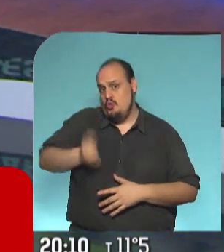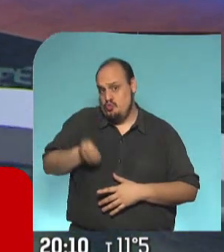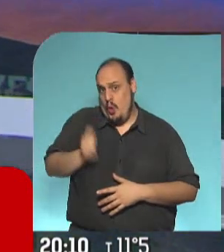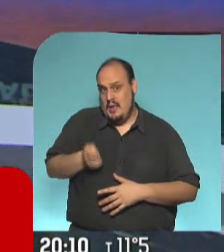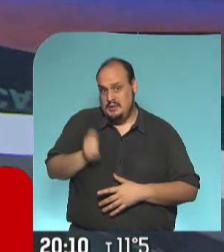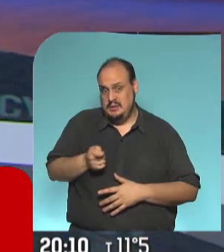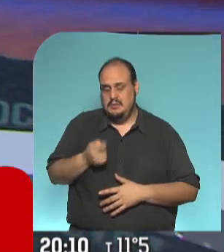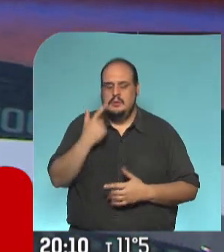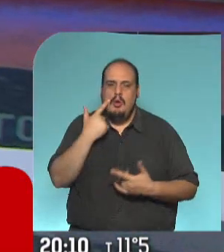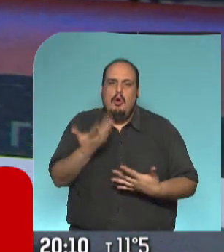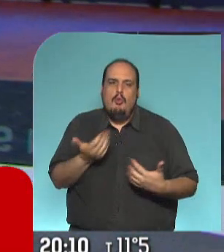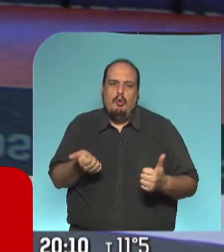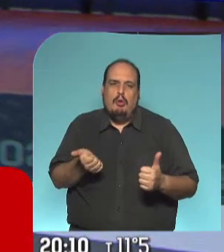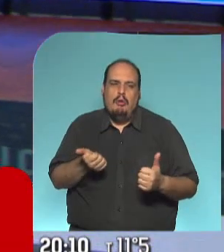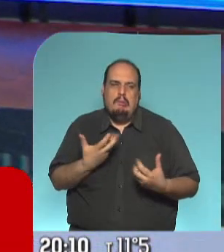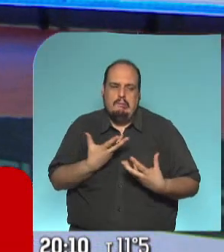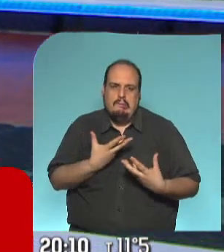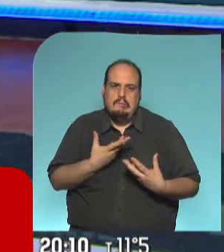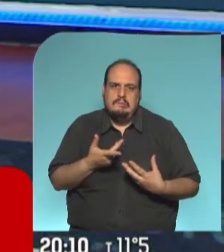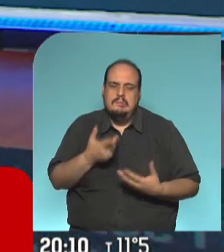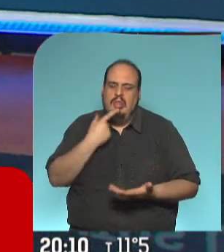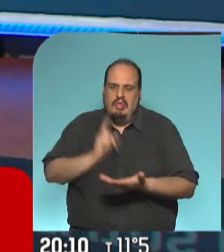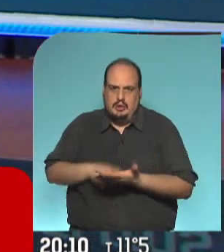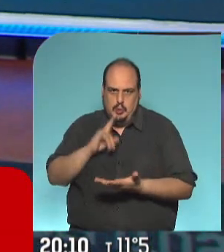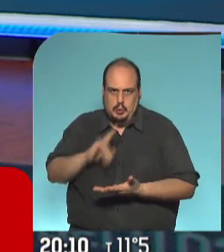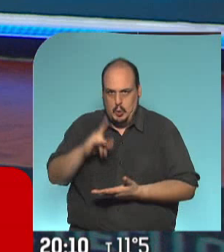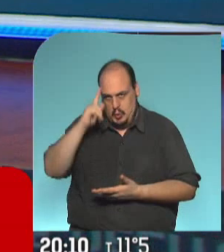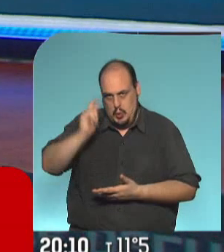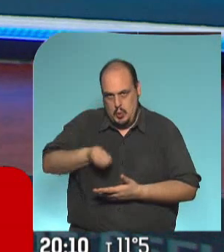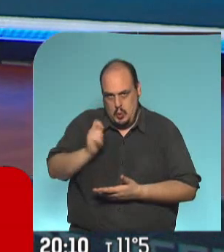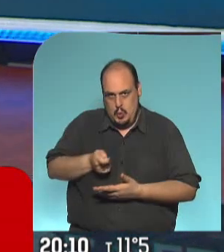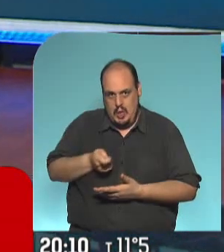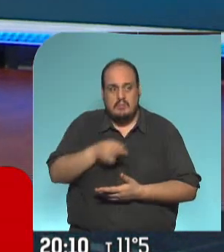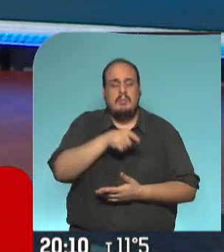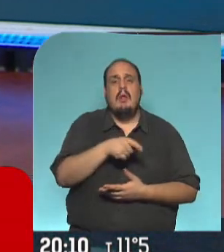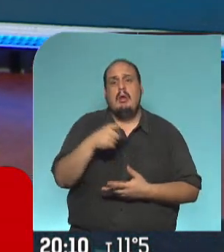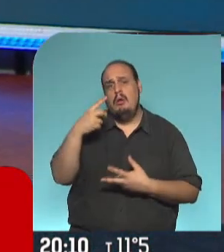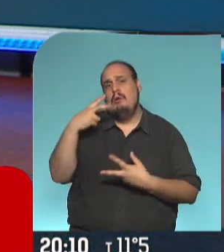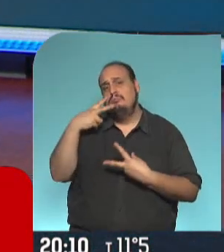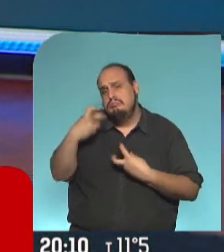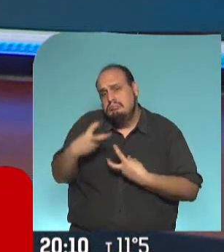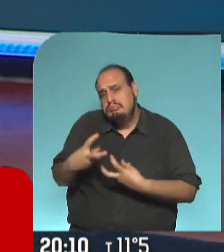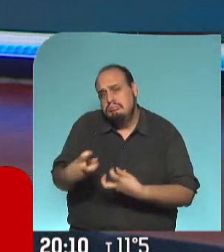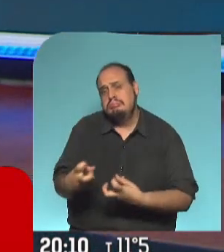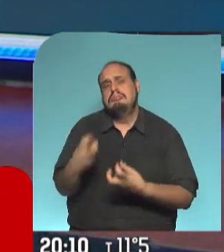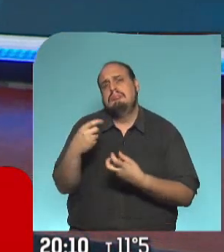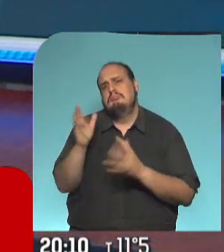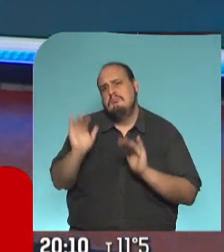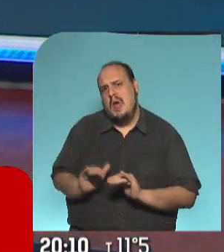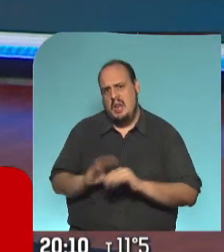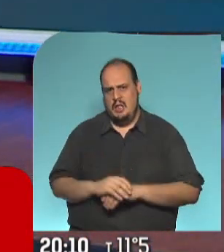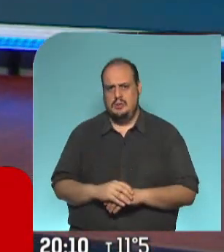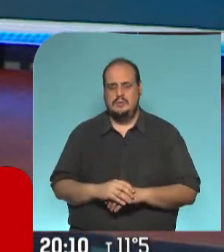obviamente acompañarán y tendrán a su cargo la sentencia, el alivio en la investigación de cualquier causa. Sí, ¿y a